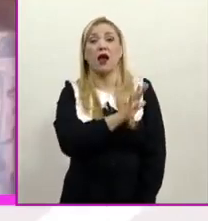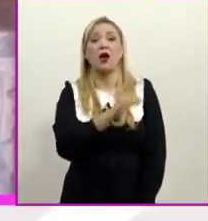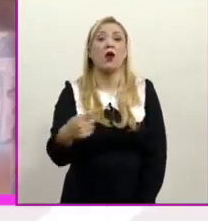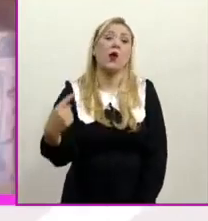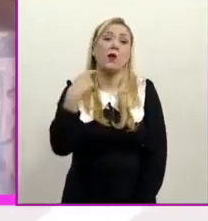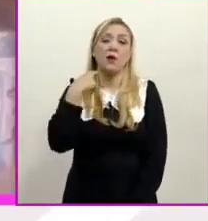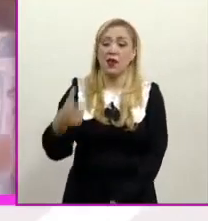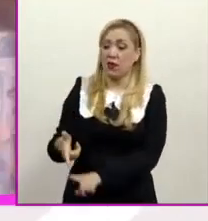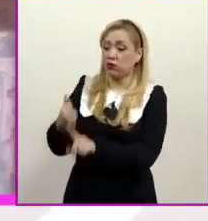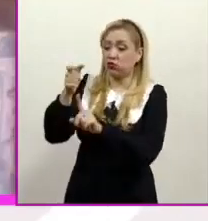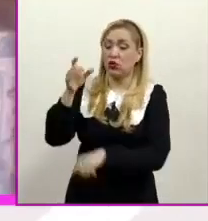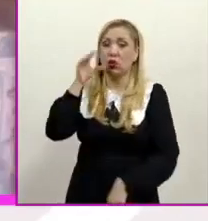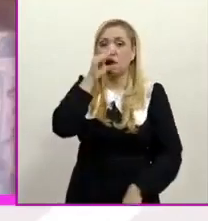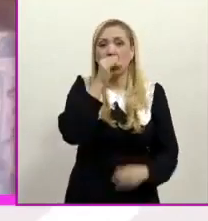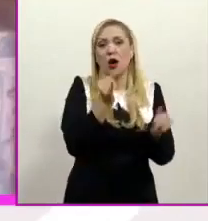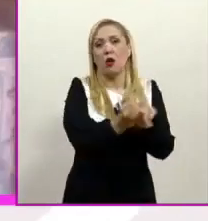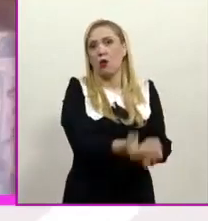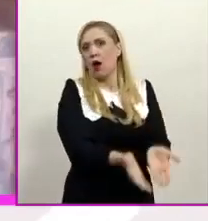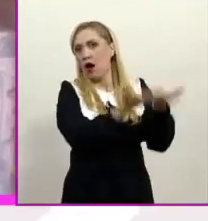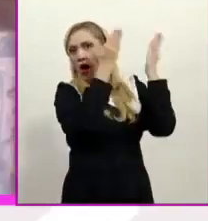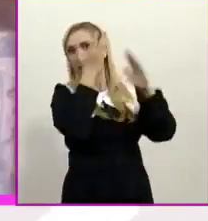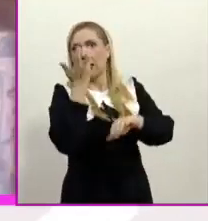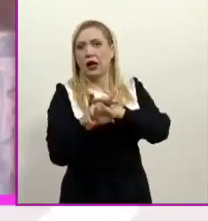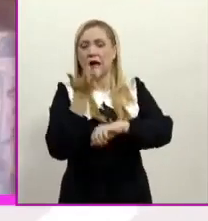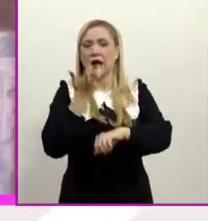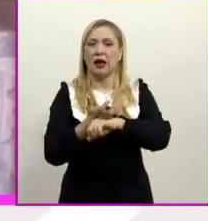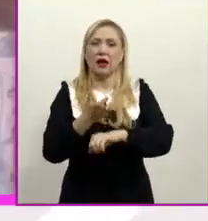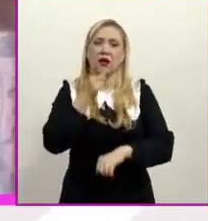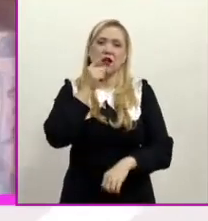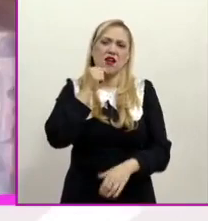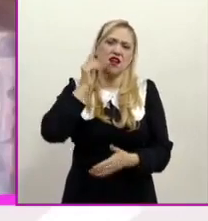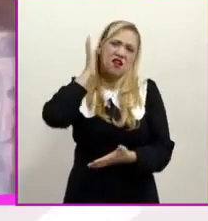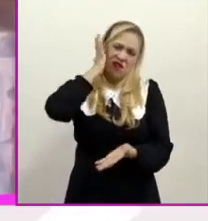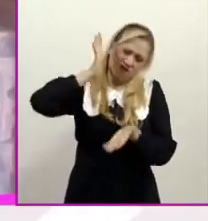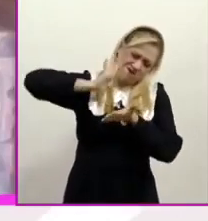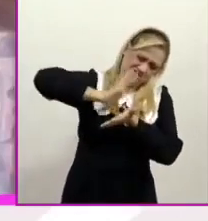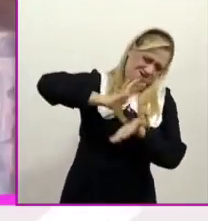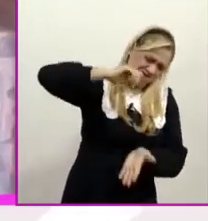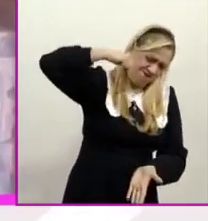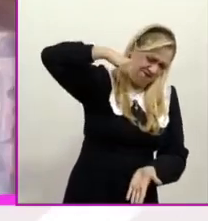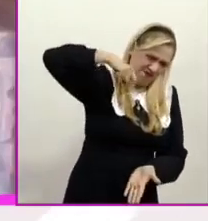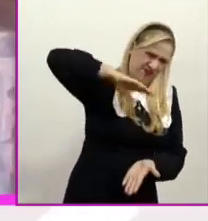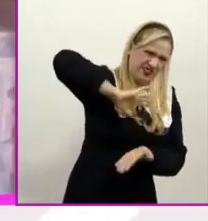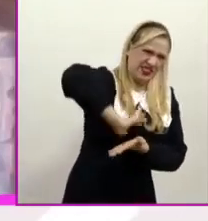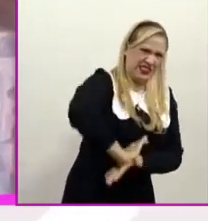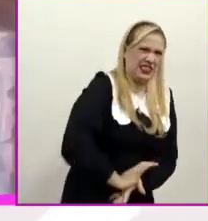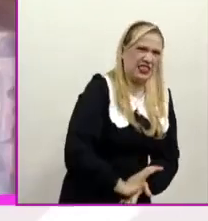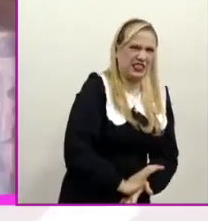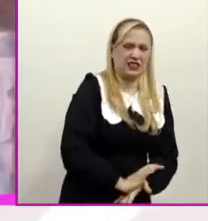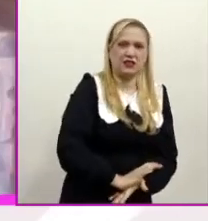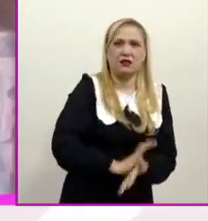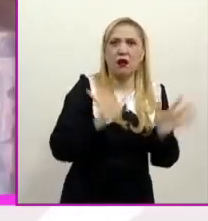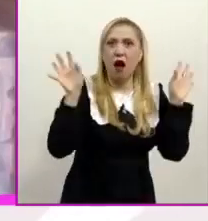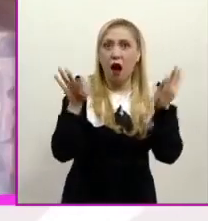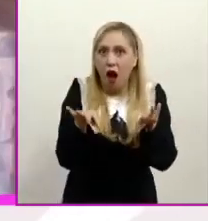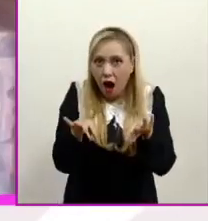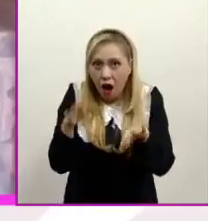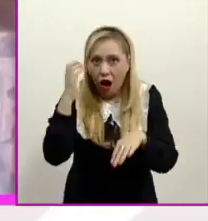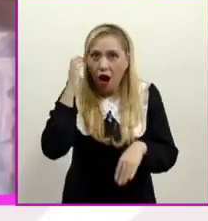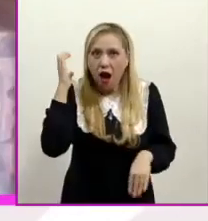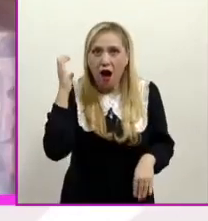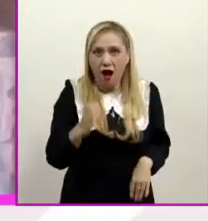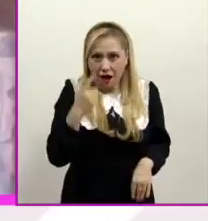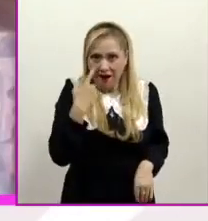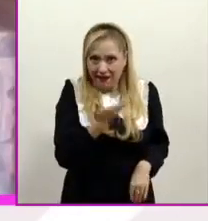un negro como George Floyd para entonces decir eso es racismo. O que esperamos deliberadamente